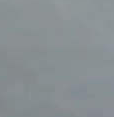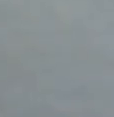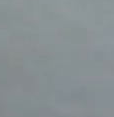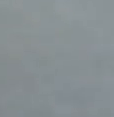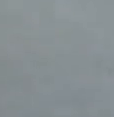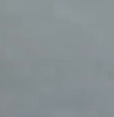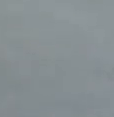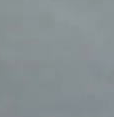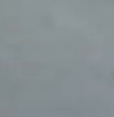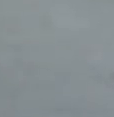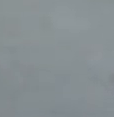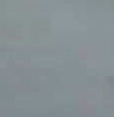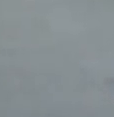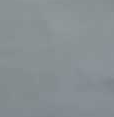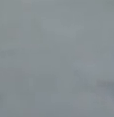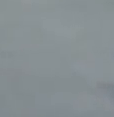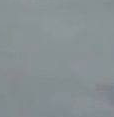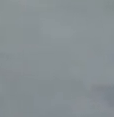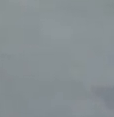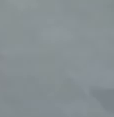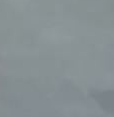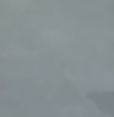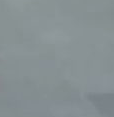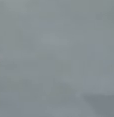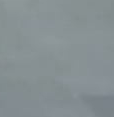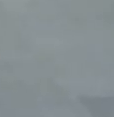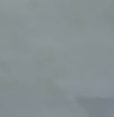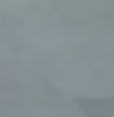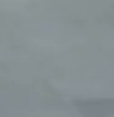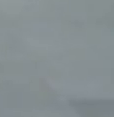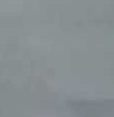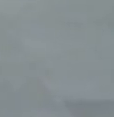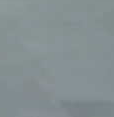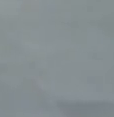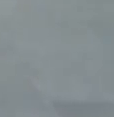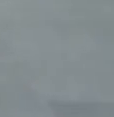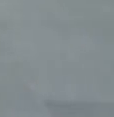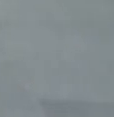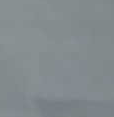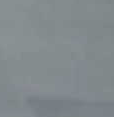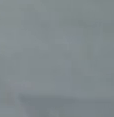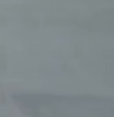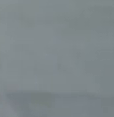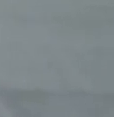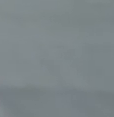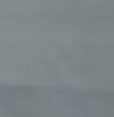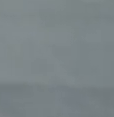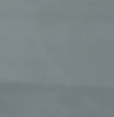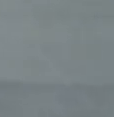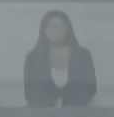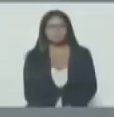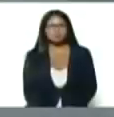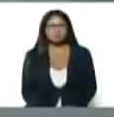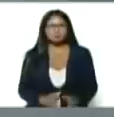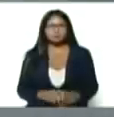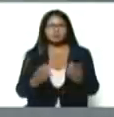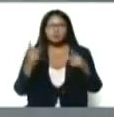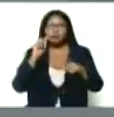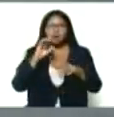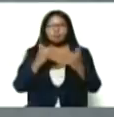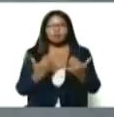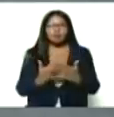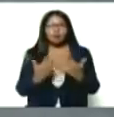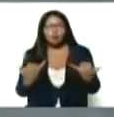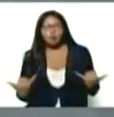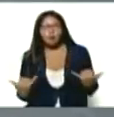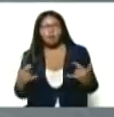en conjunto con la dirección nacional en pleno de la juventud del Partido